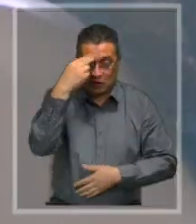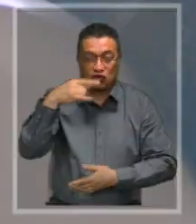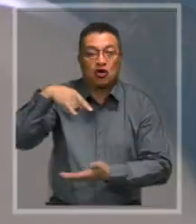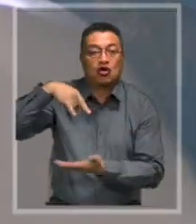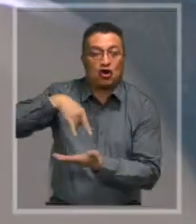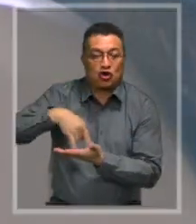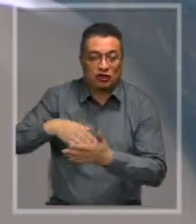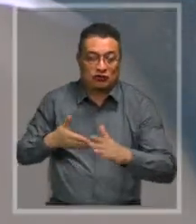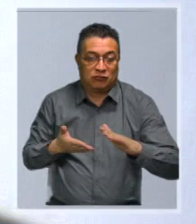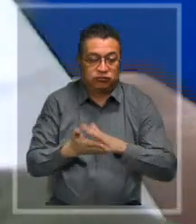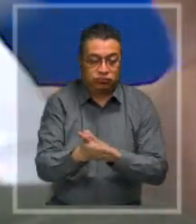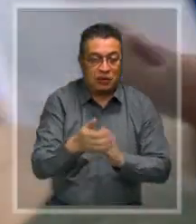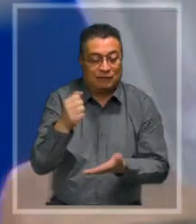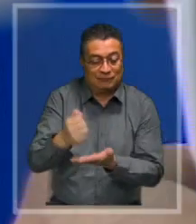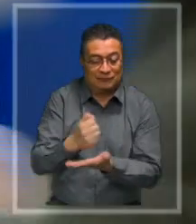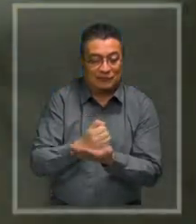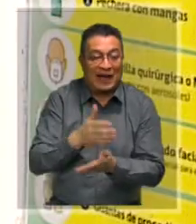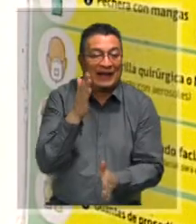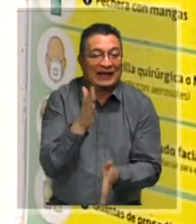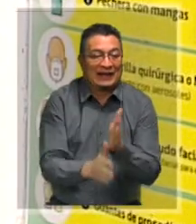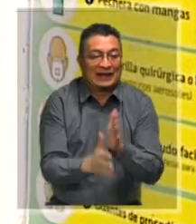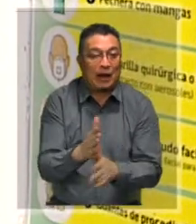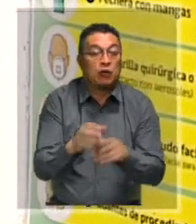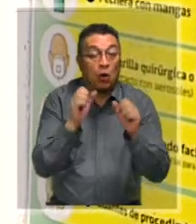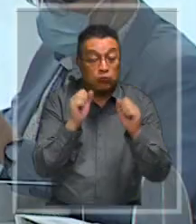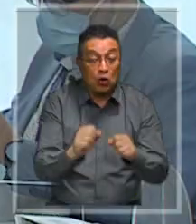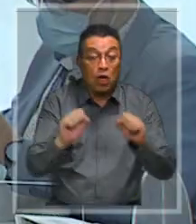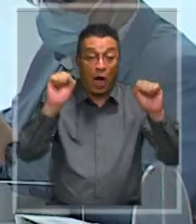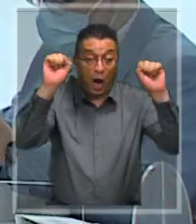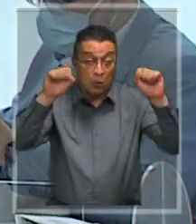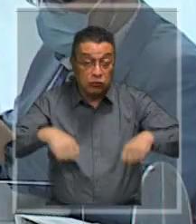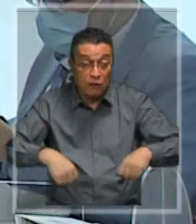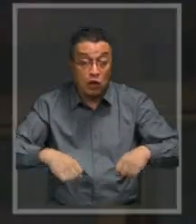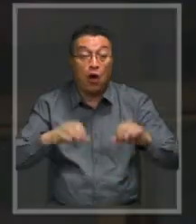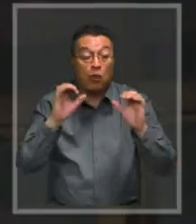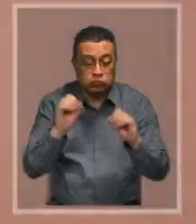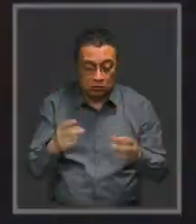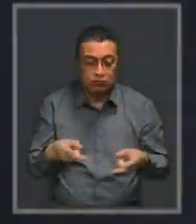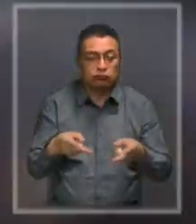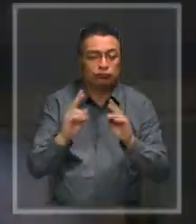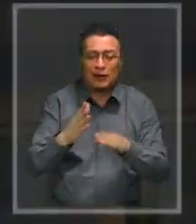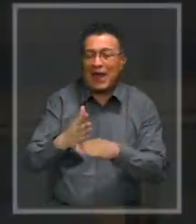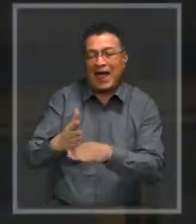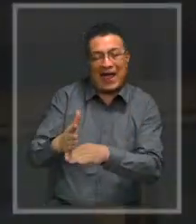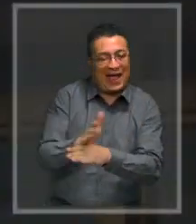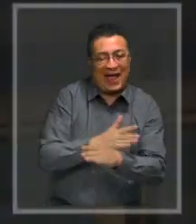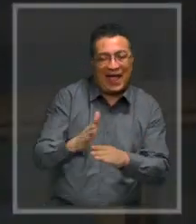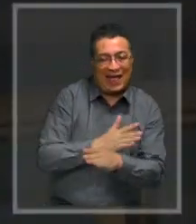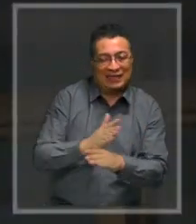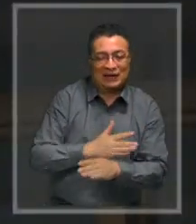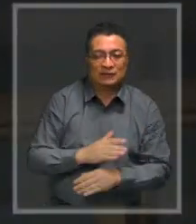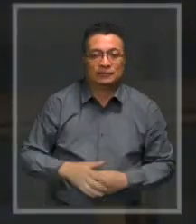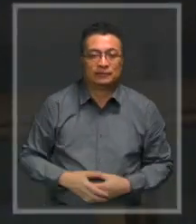una tramitación rápida para que esta opción, de ser aprobada, esté disponible lo antes posible.